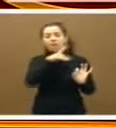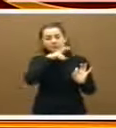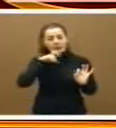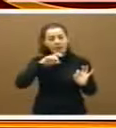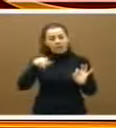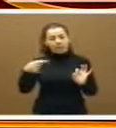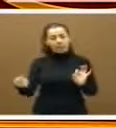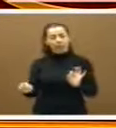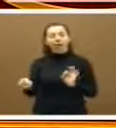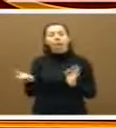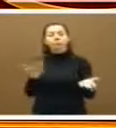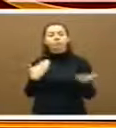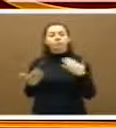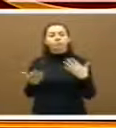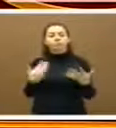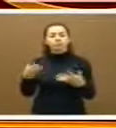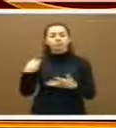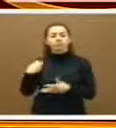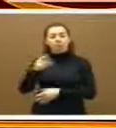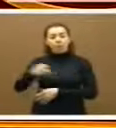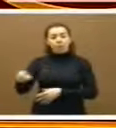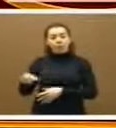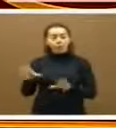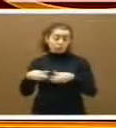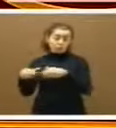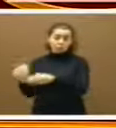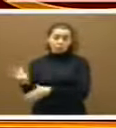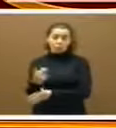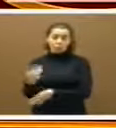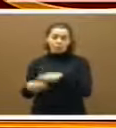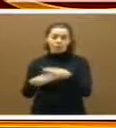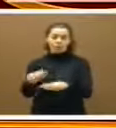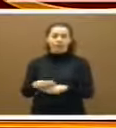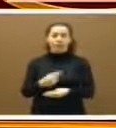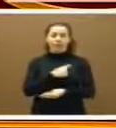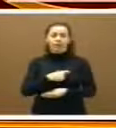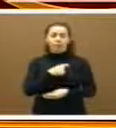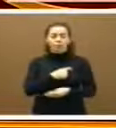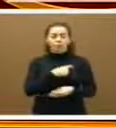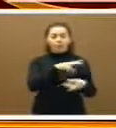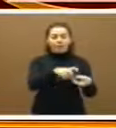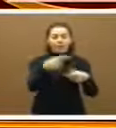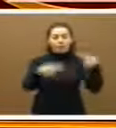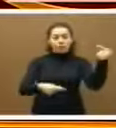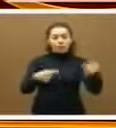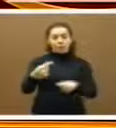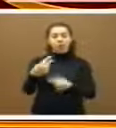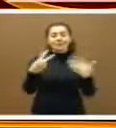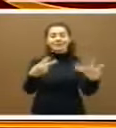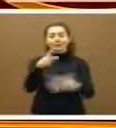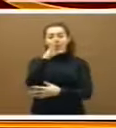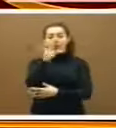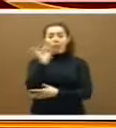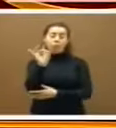por los grupos parlamentarios autores de la misma. En el seno de la Comisión de Hacienda y Presupuestos, del día 7 de febrero de 2014